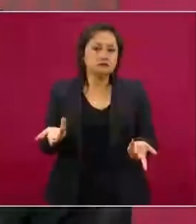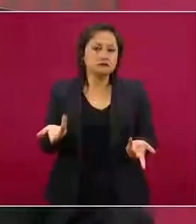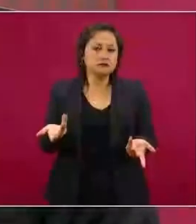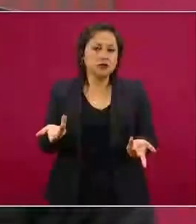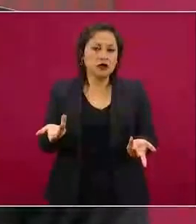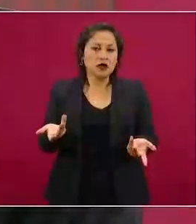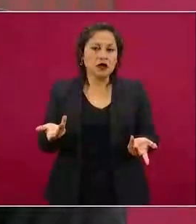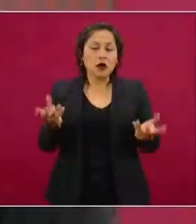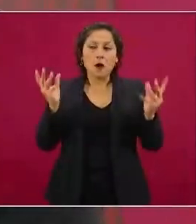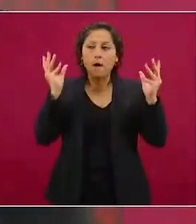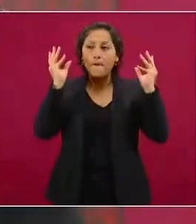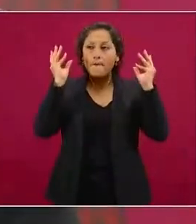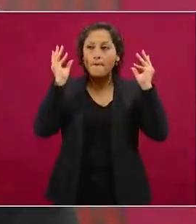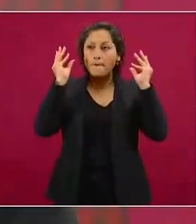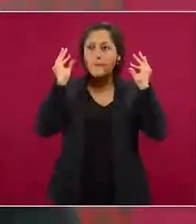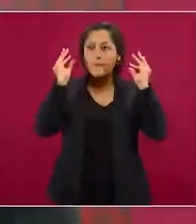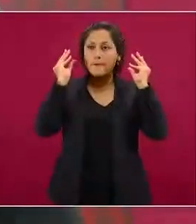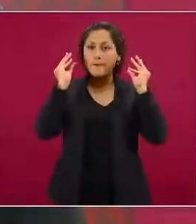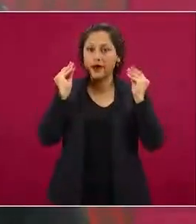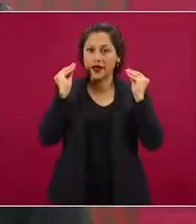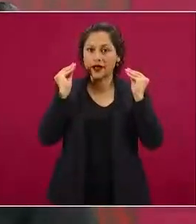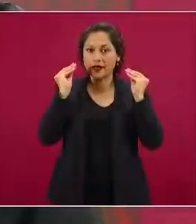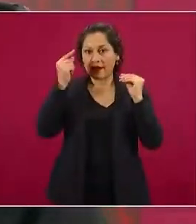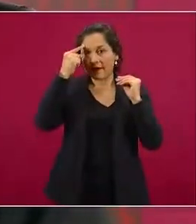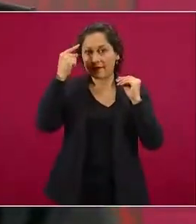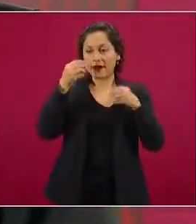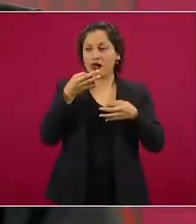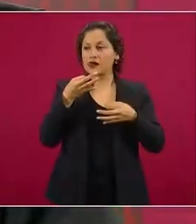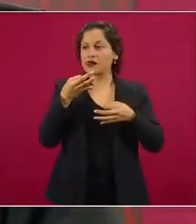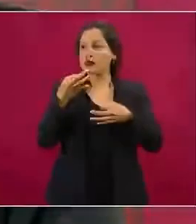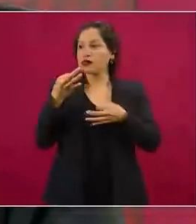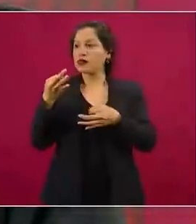para no escuchar el canto de las sirenas,